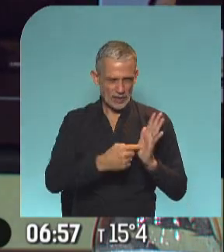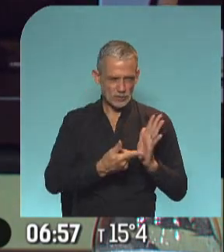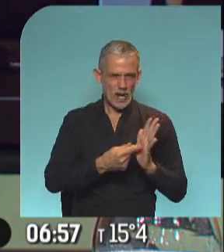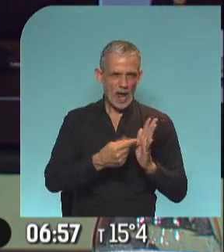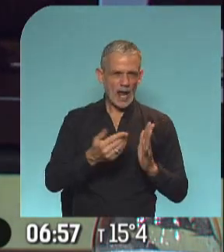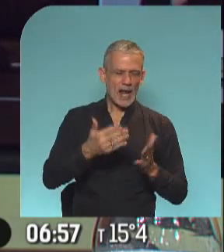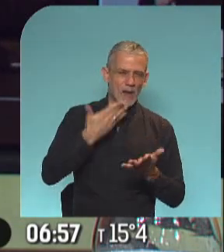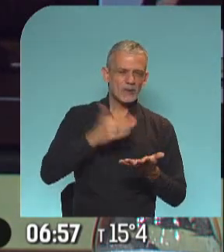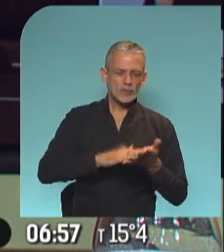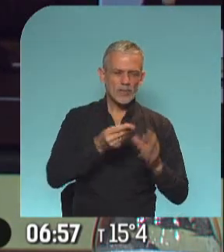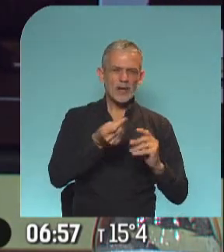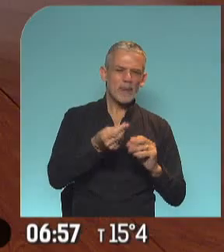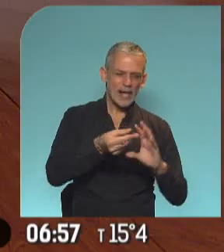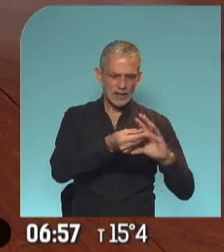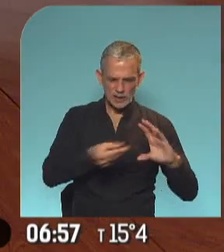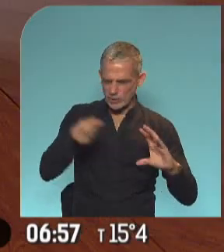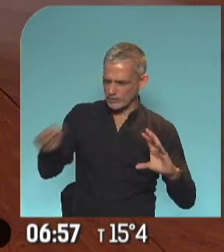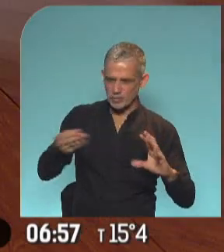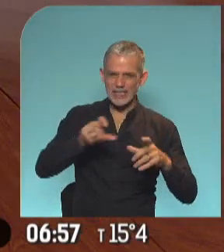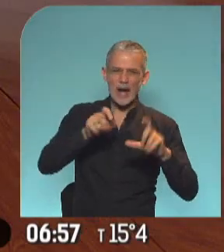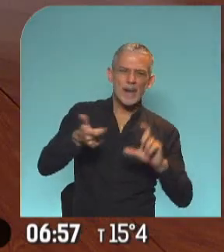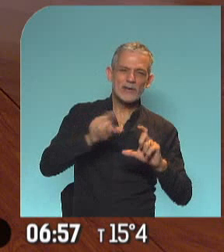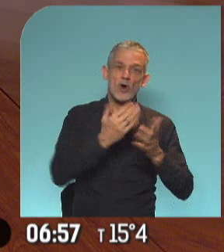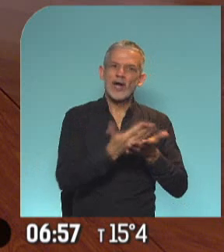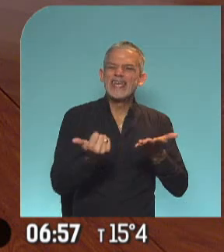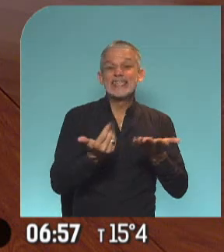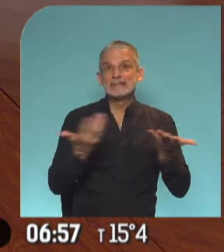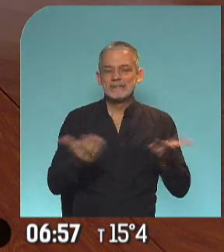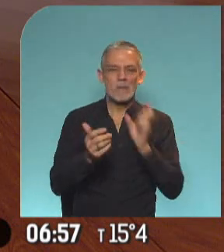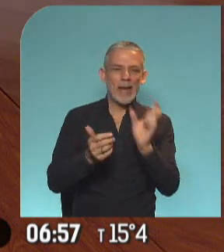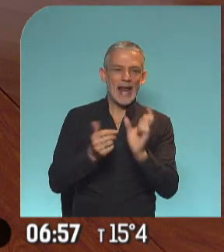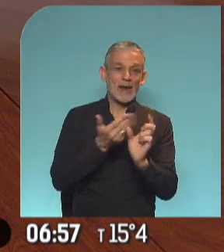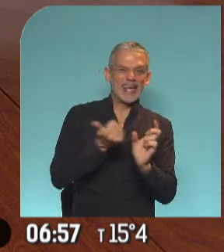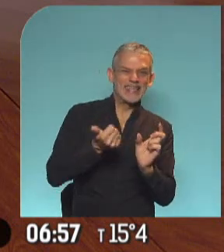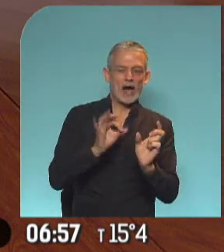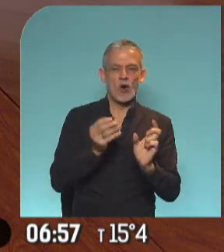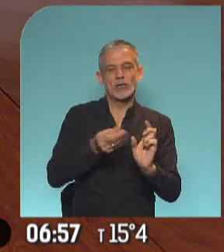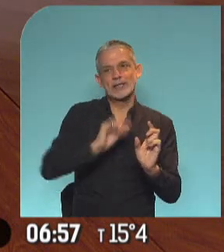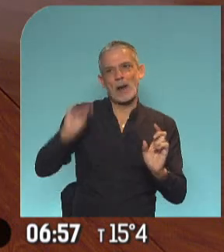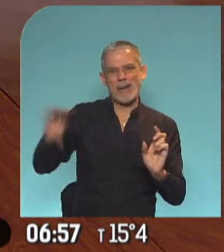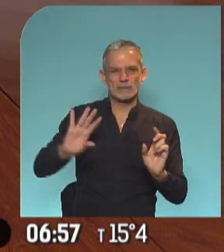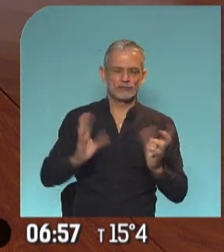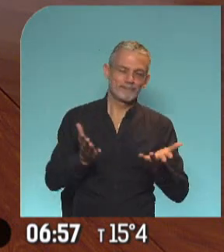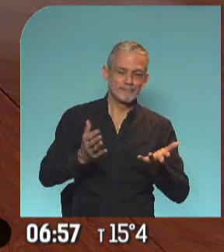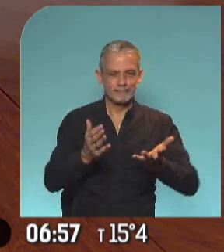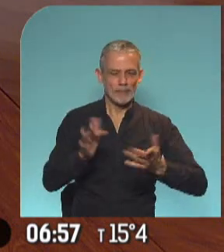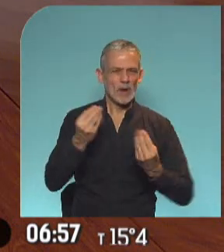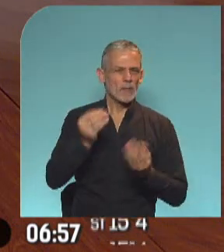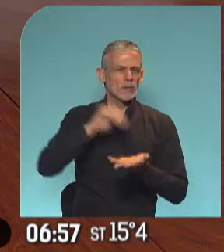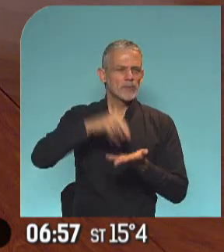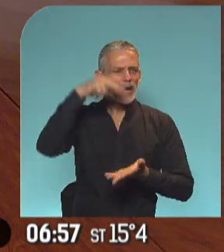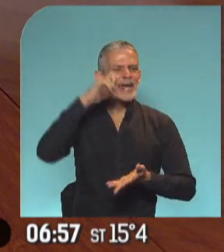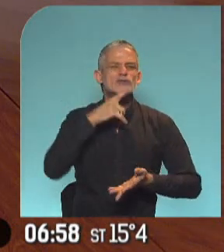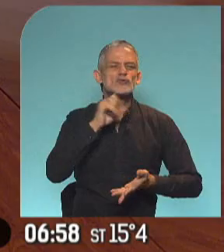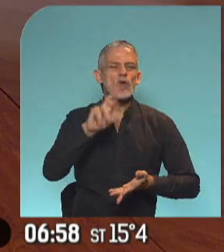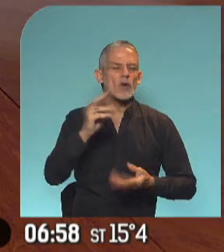traspaso, esta quita, bueno, depende del lugar donde se lo mire la palabra que se utiliza, ¿no? ¿Y por qué sumamos a Néstor con este tema y con